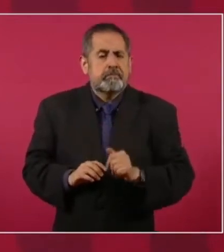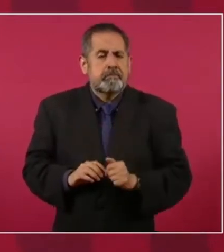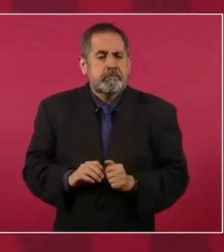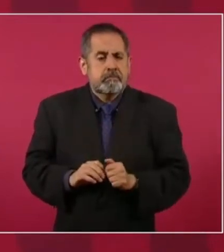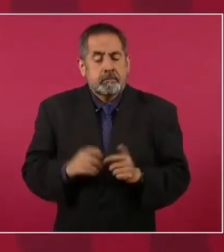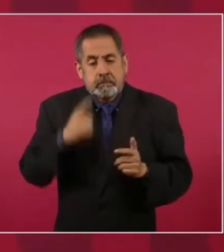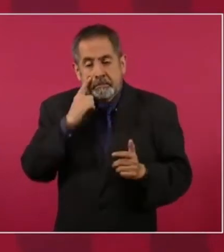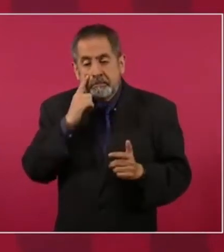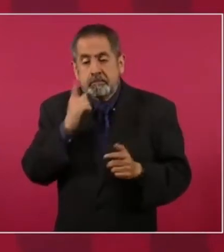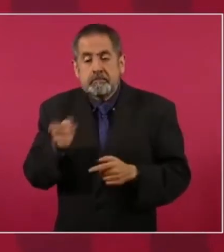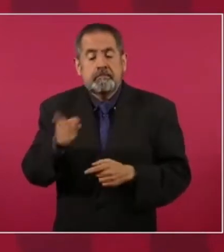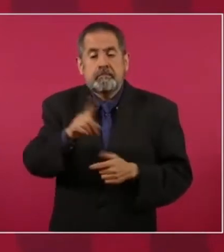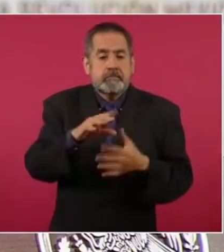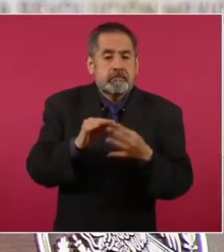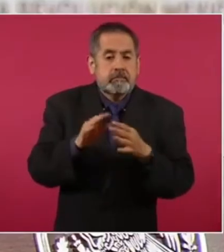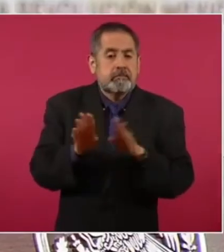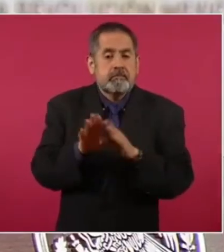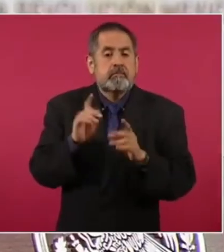hay que ver